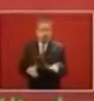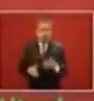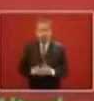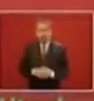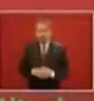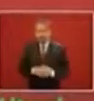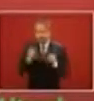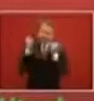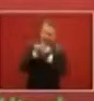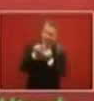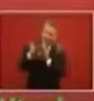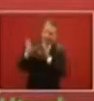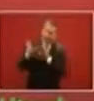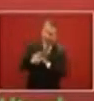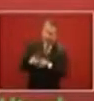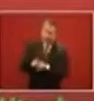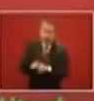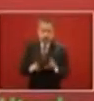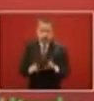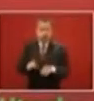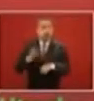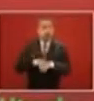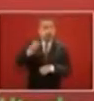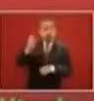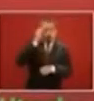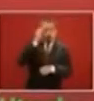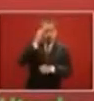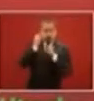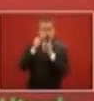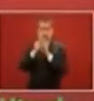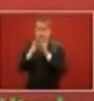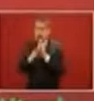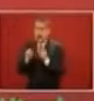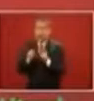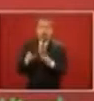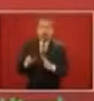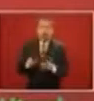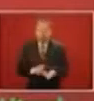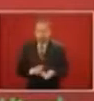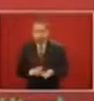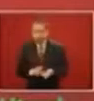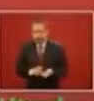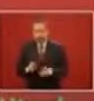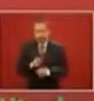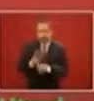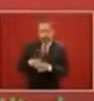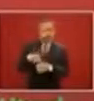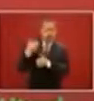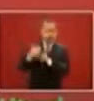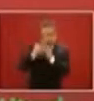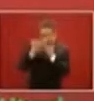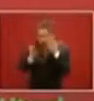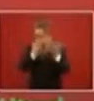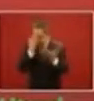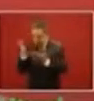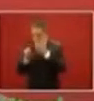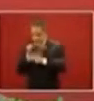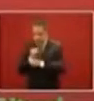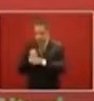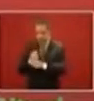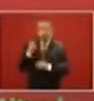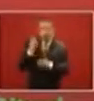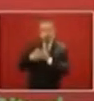el subsecretario de Salud también. Pero si el subsecretario de Salud no es capaz de convencer al presidente de la realidad y de la situación